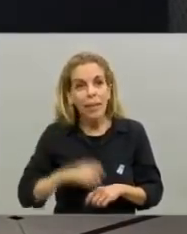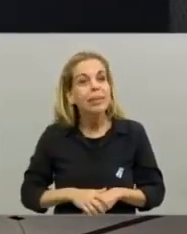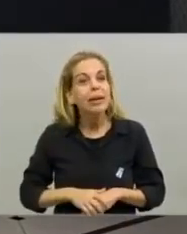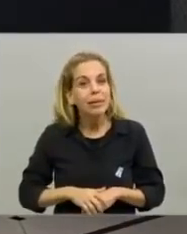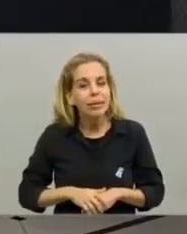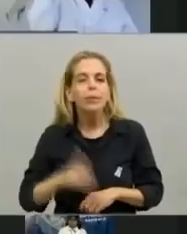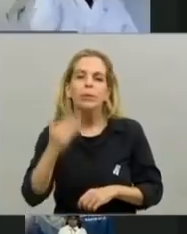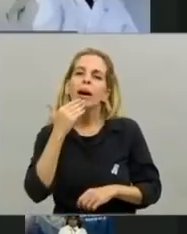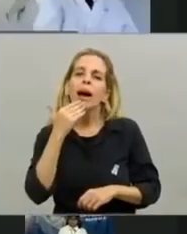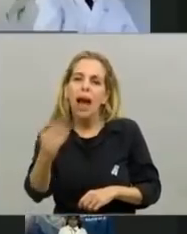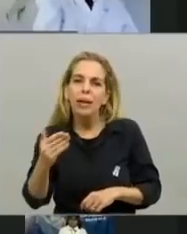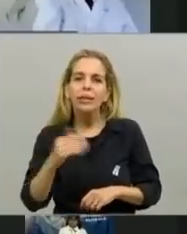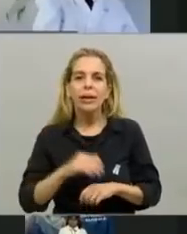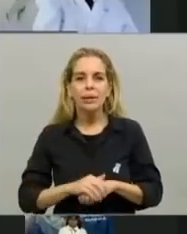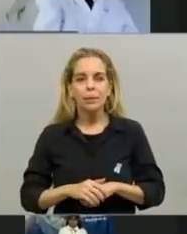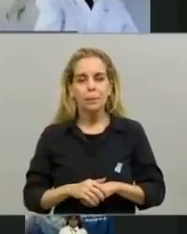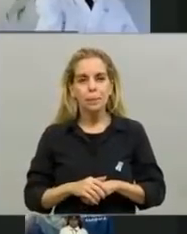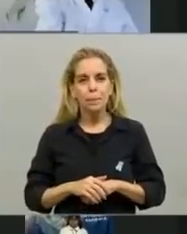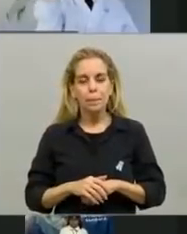Gracias.